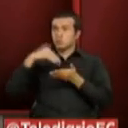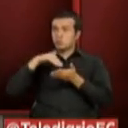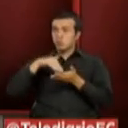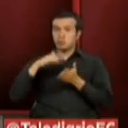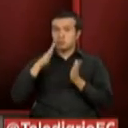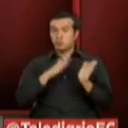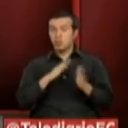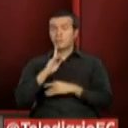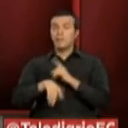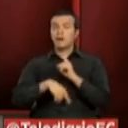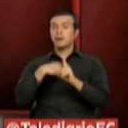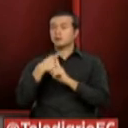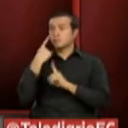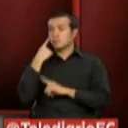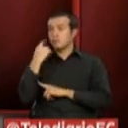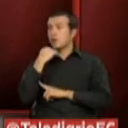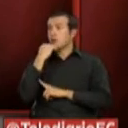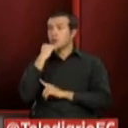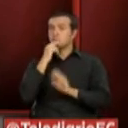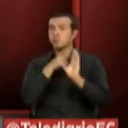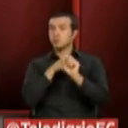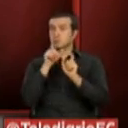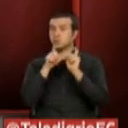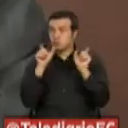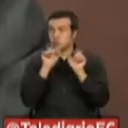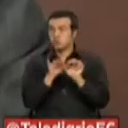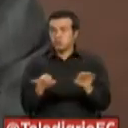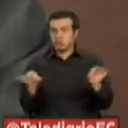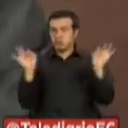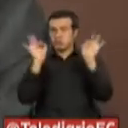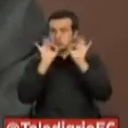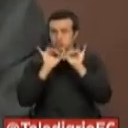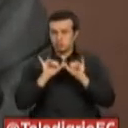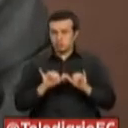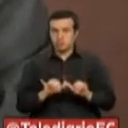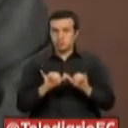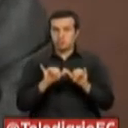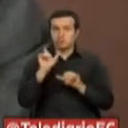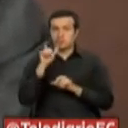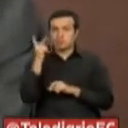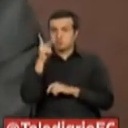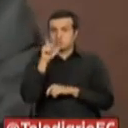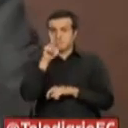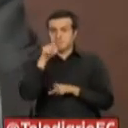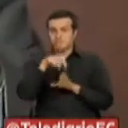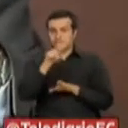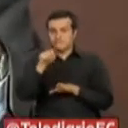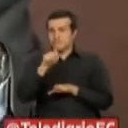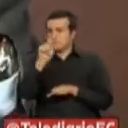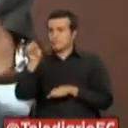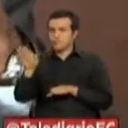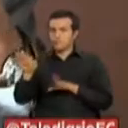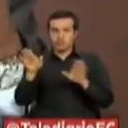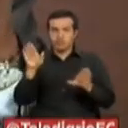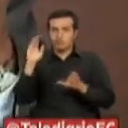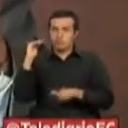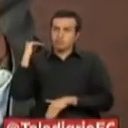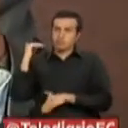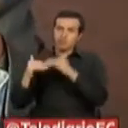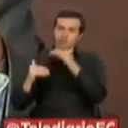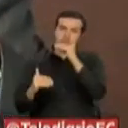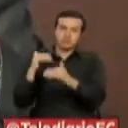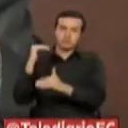los mecanismos de impugnación y participación ciudadana necesarios. Al respecto, los juristas tienen diferentes criterios. El debido